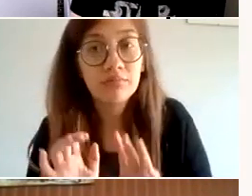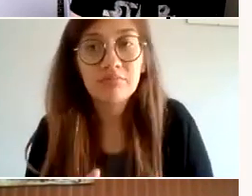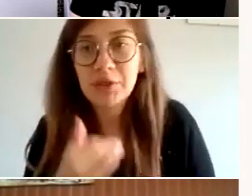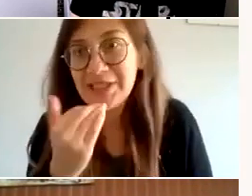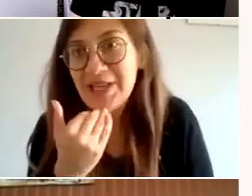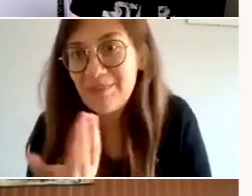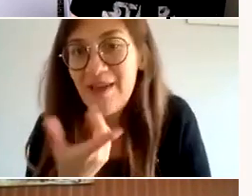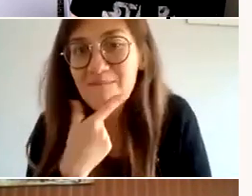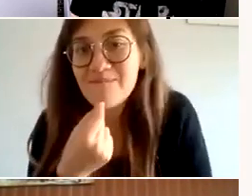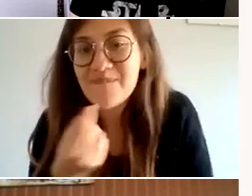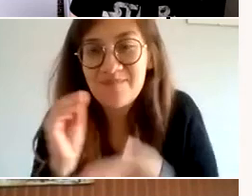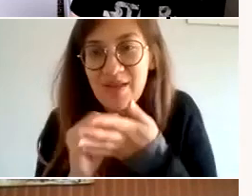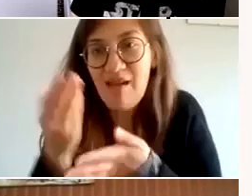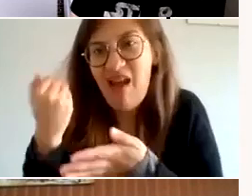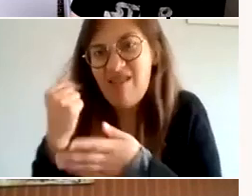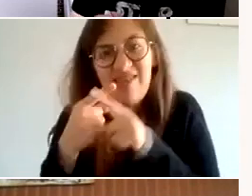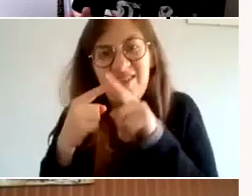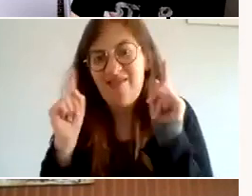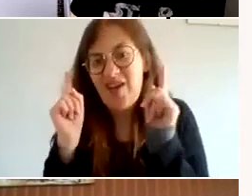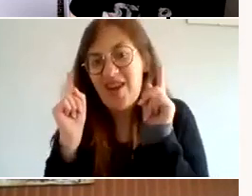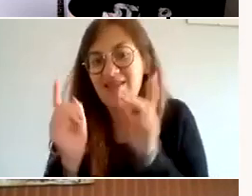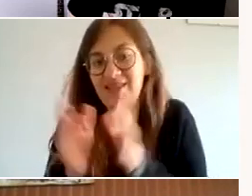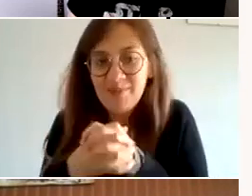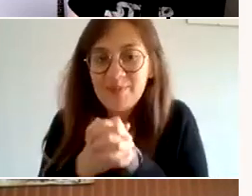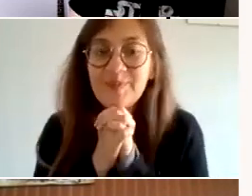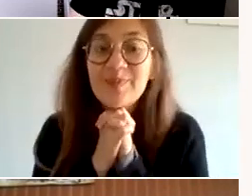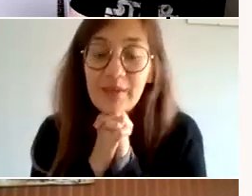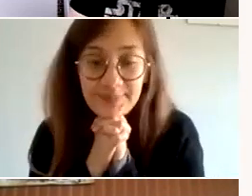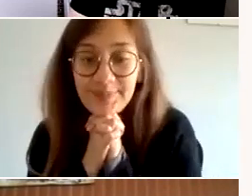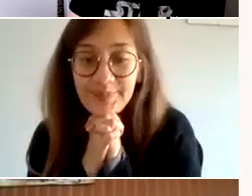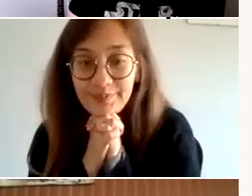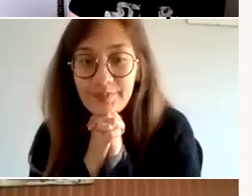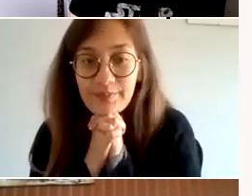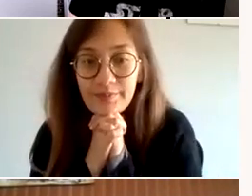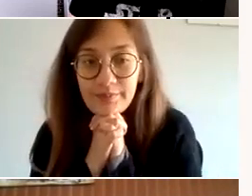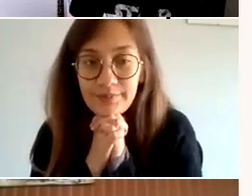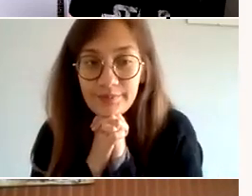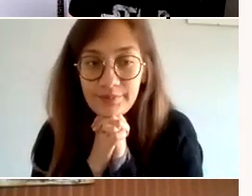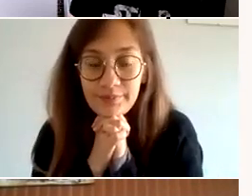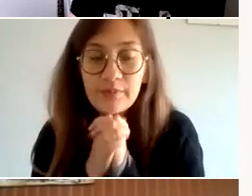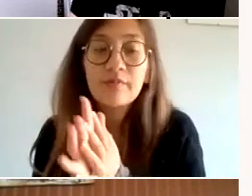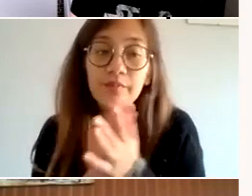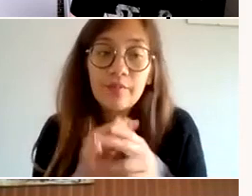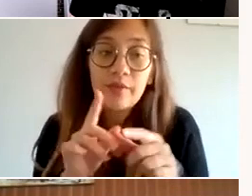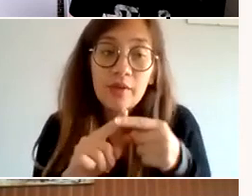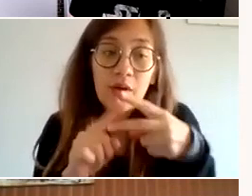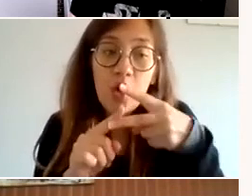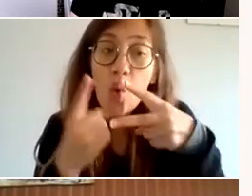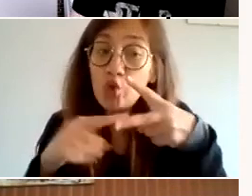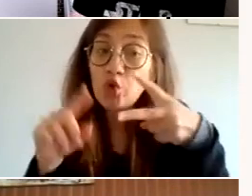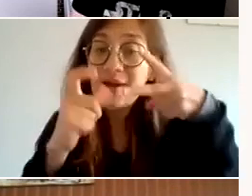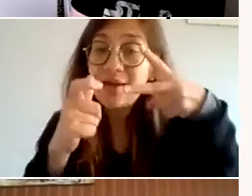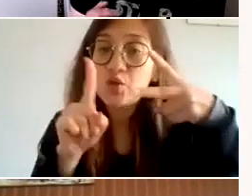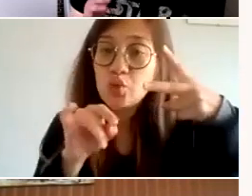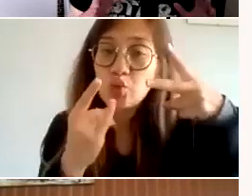ir añadiéndole cosas o quitándole cosas en común acuerdo. Alternativa de esto está la suite de Google, que